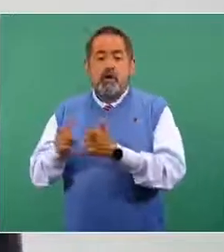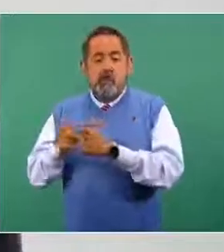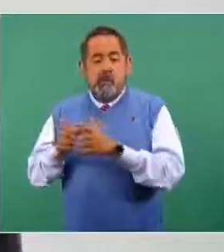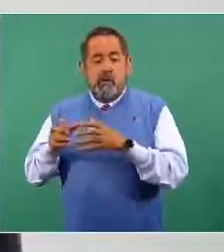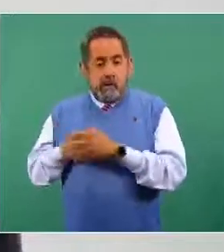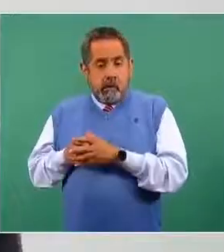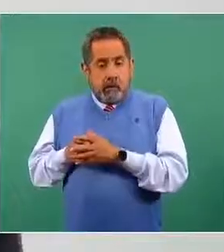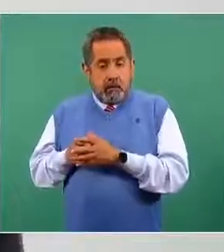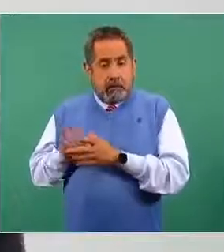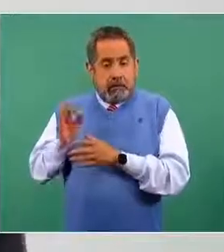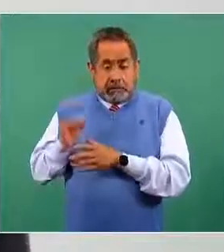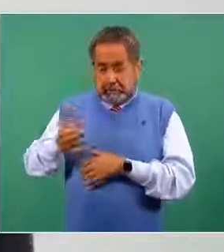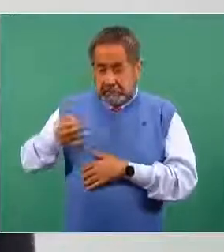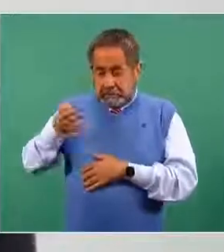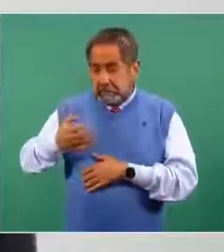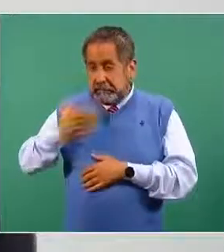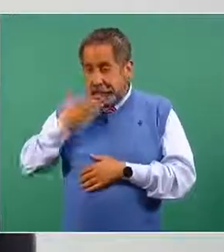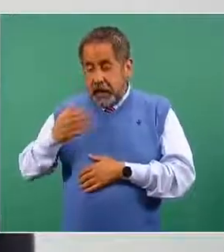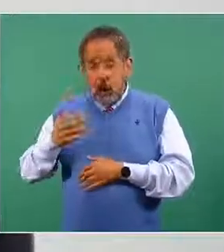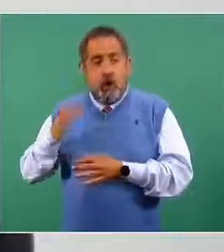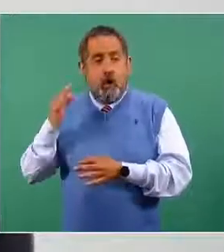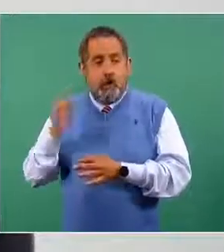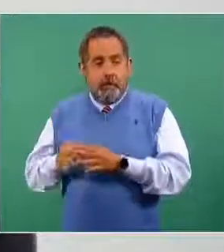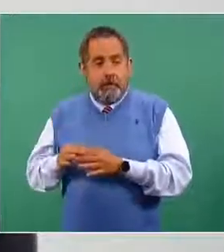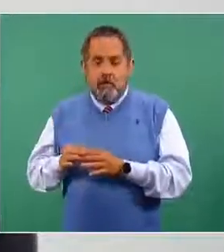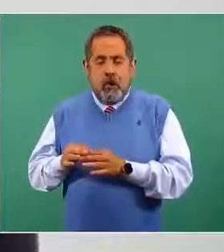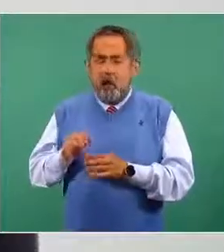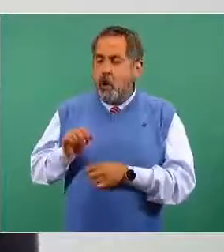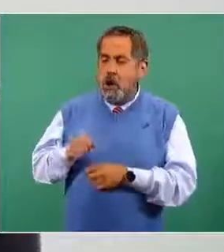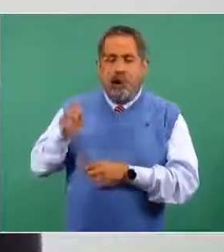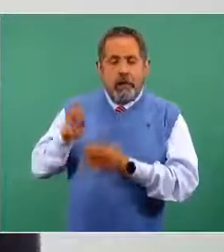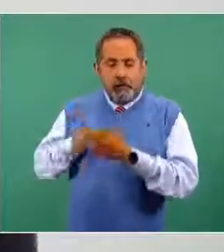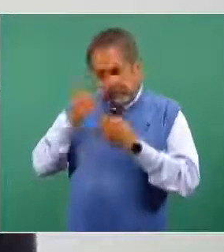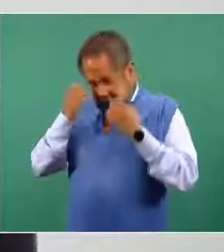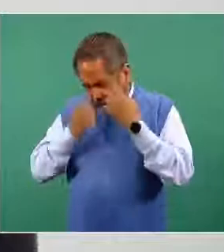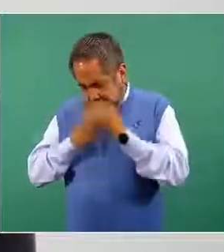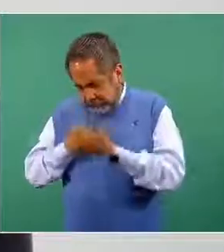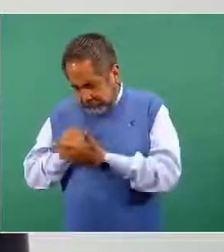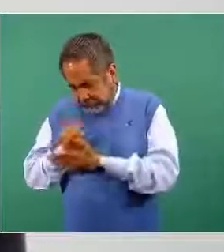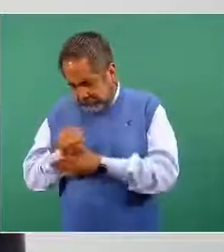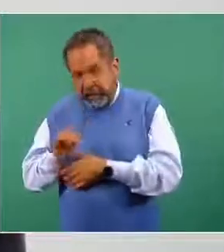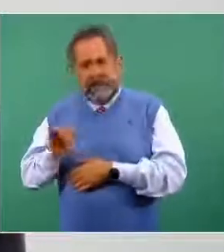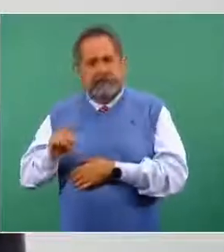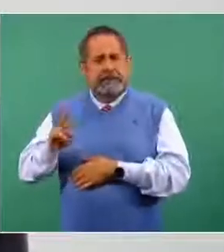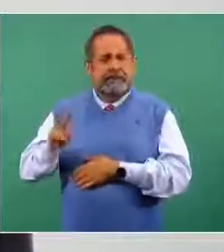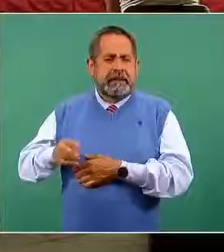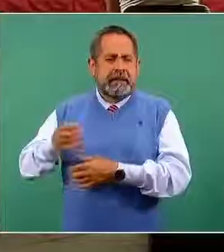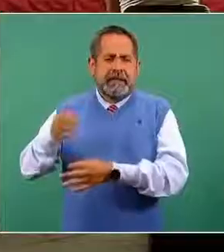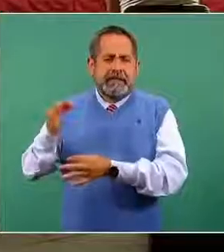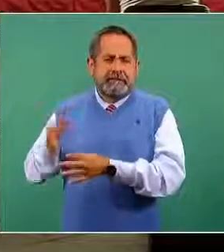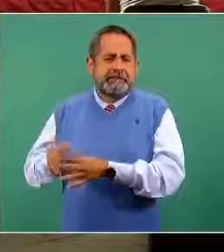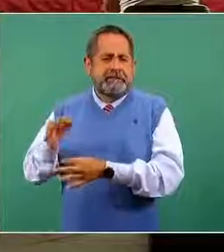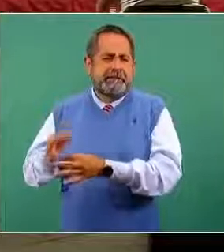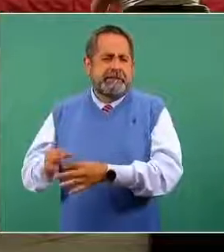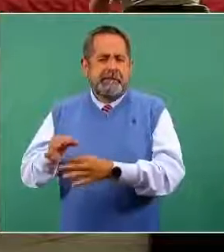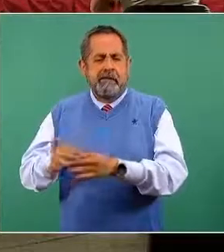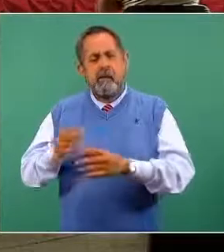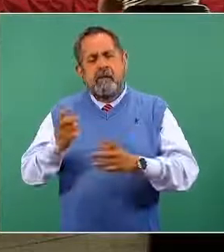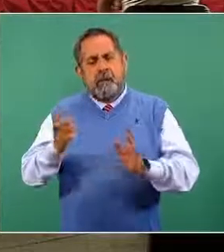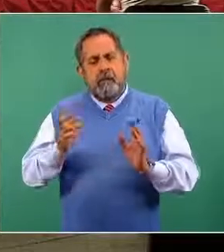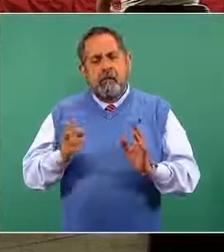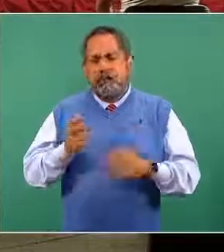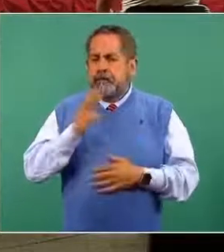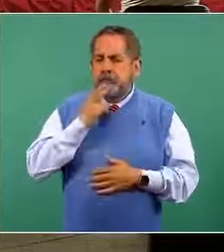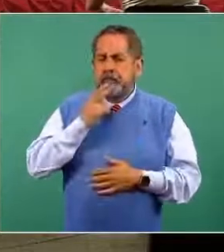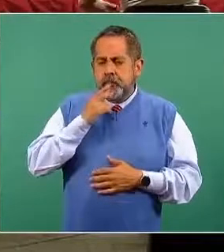son defunciones confirmadas. Hay un proceso de dictaminación que se hace precisamente en todo el Sistema Nacional de Salud, que va integrando